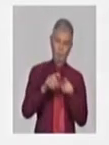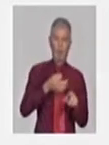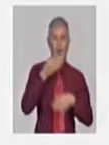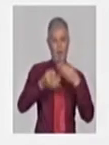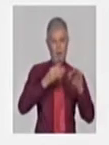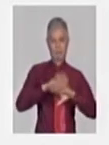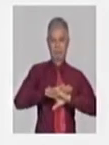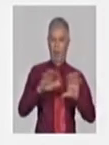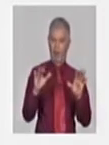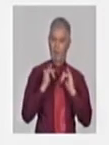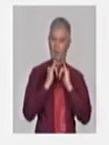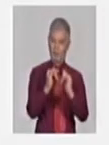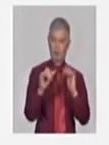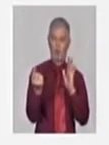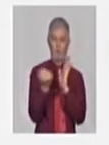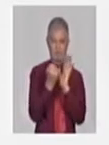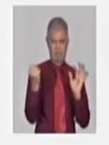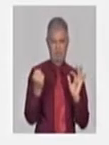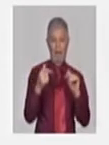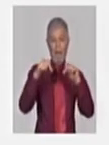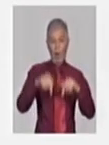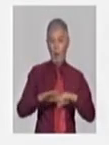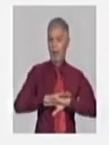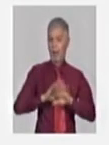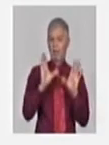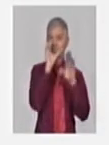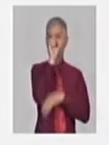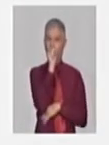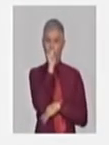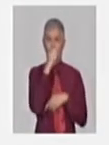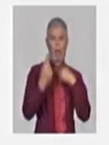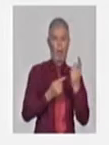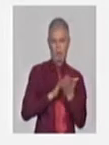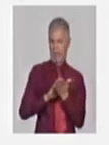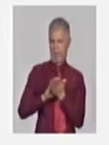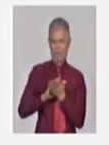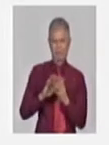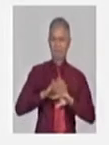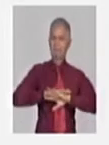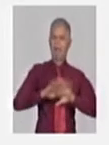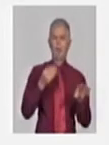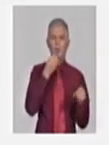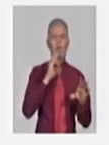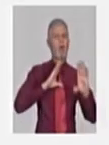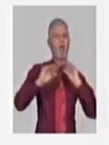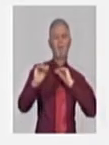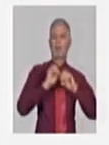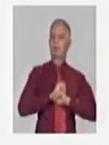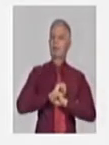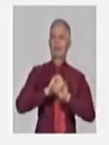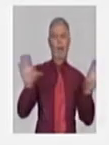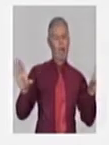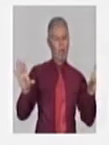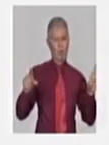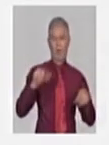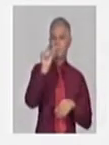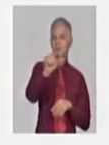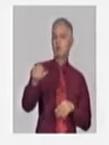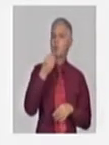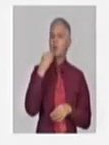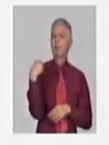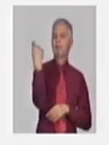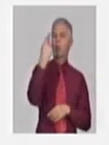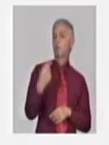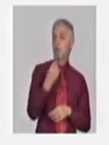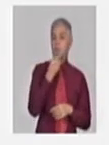Esto quiere decir que en estos momentos nada es secreto y que ya podemos hablar de todo y las personas pueden preguntar de todo. Que en aquel momento siempre decíamos,